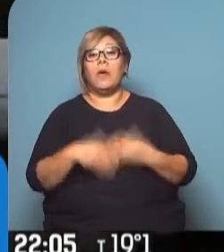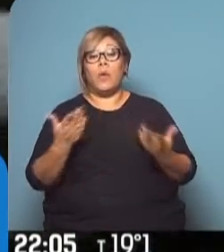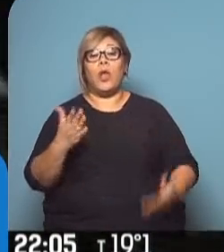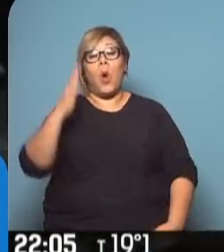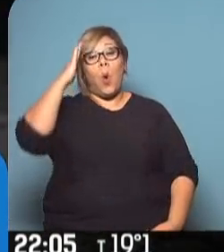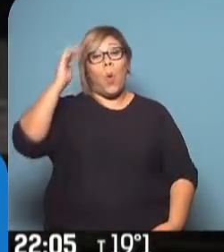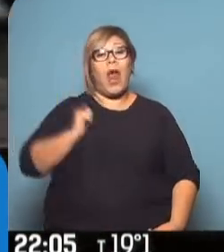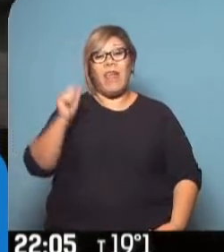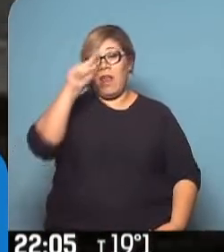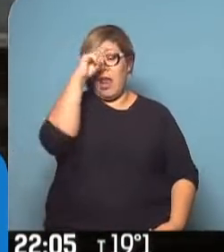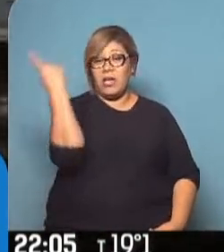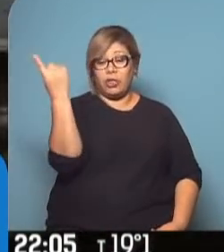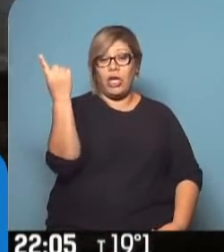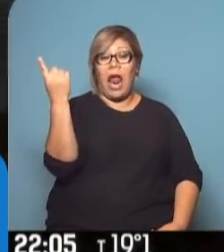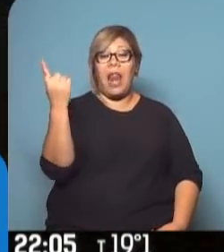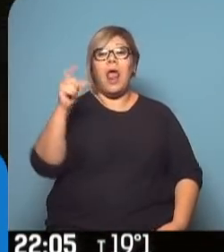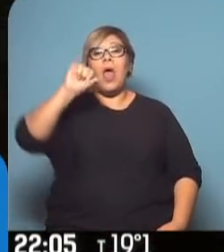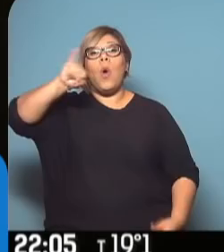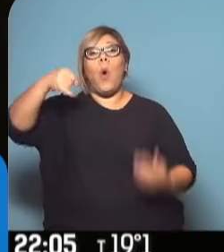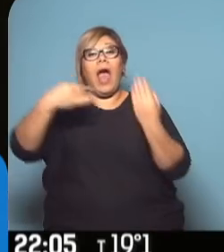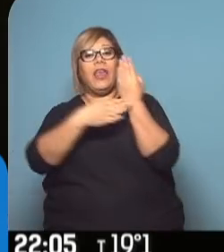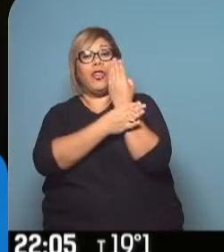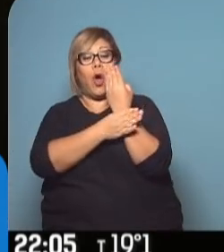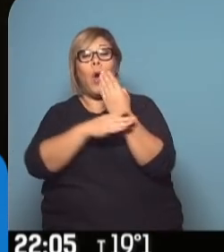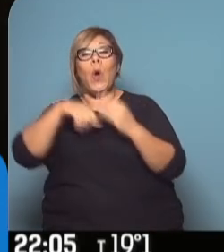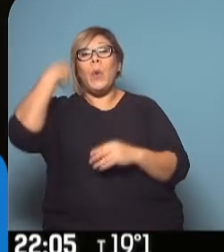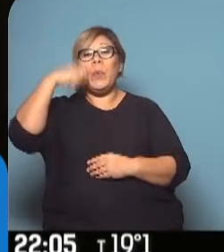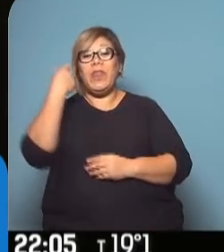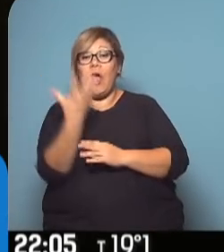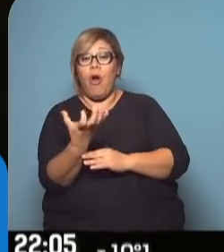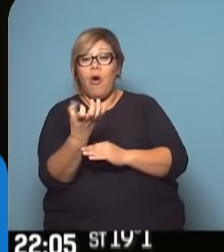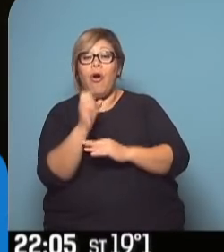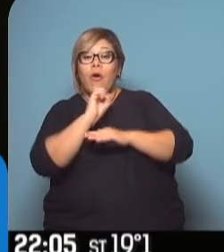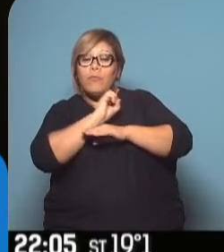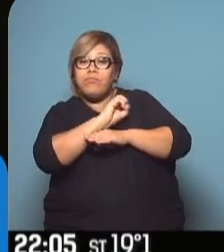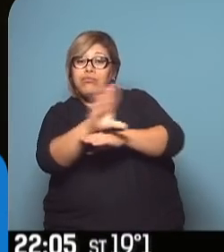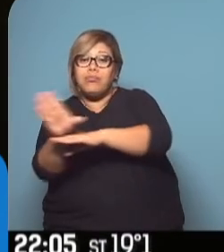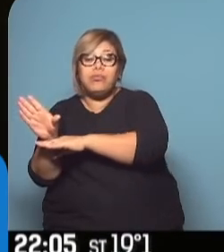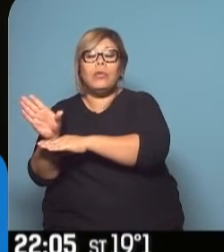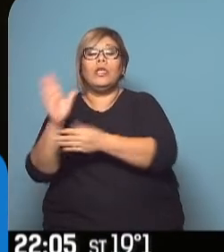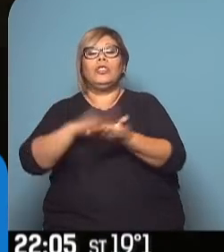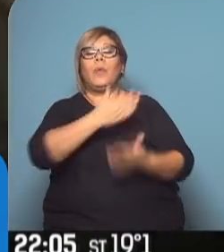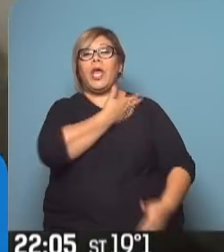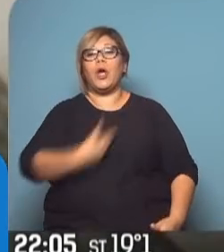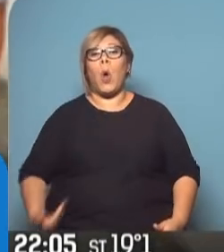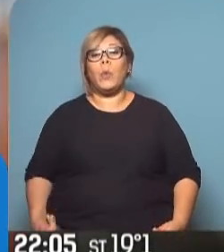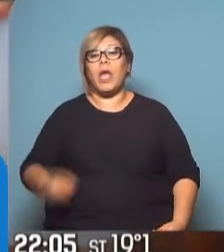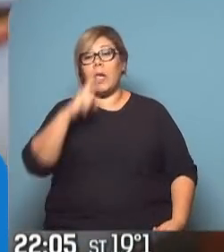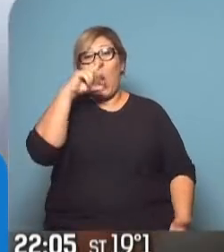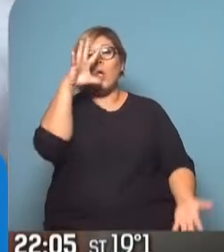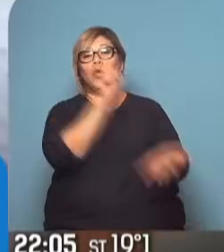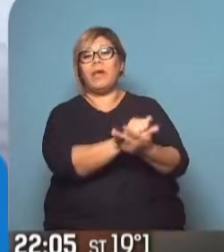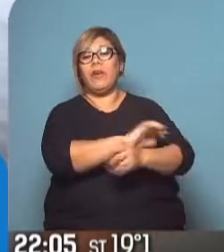Nacional recibieron órdenes de Guaidó, quien a través de un video anunció el comienzo del cese de la usurpación, acompañado del otro